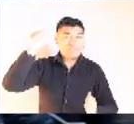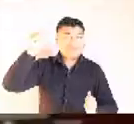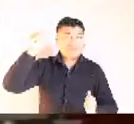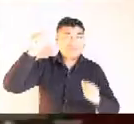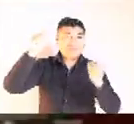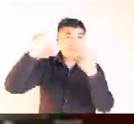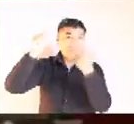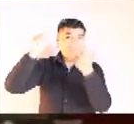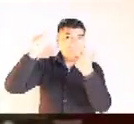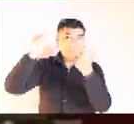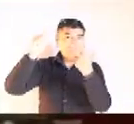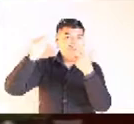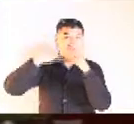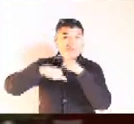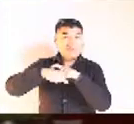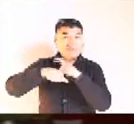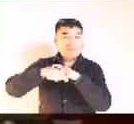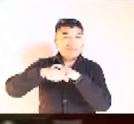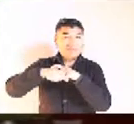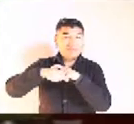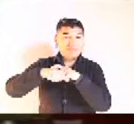y el tercer momento,